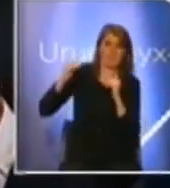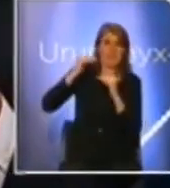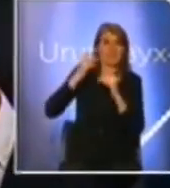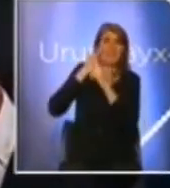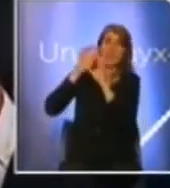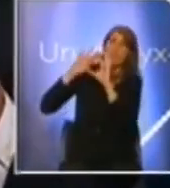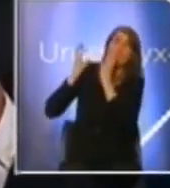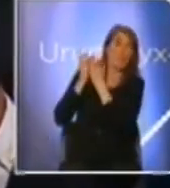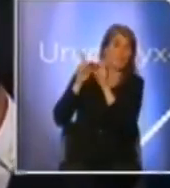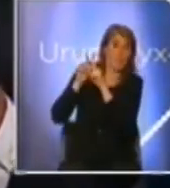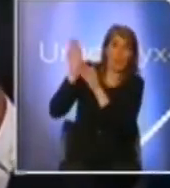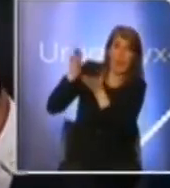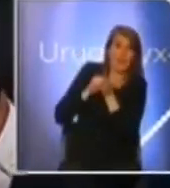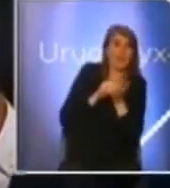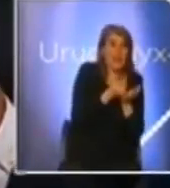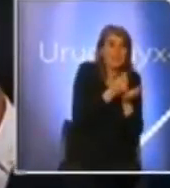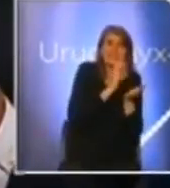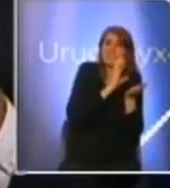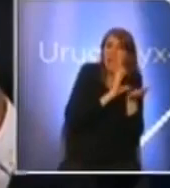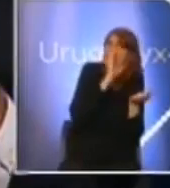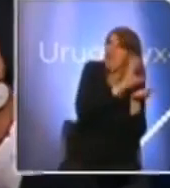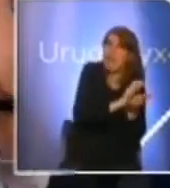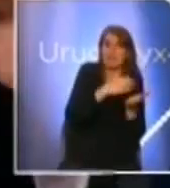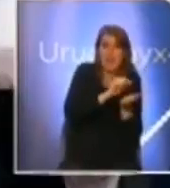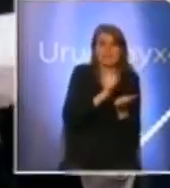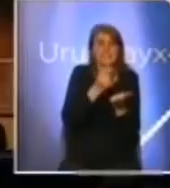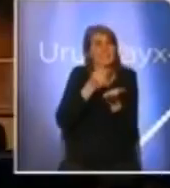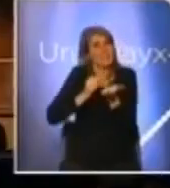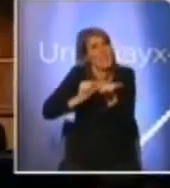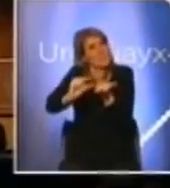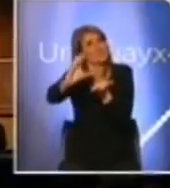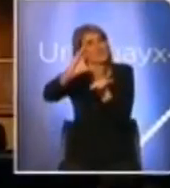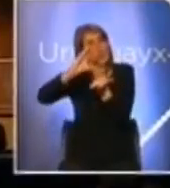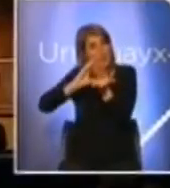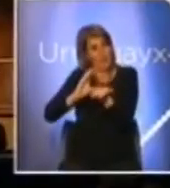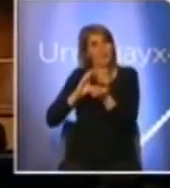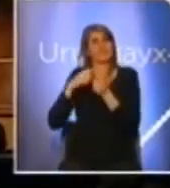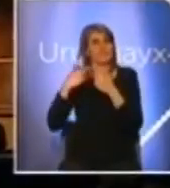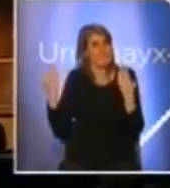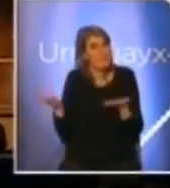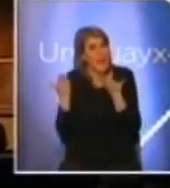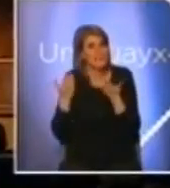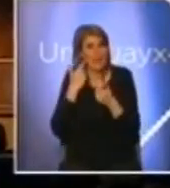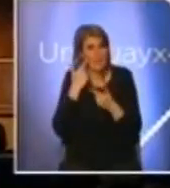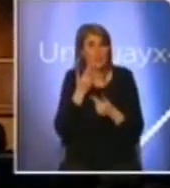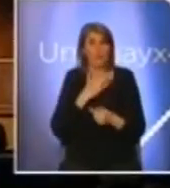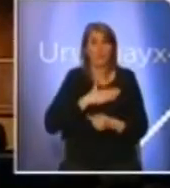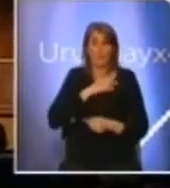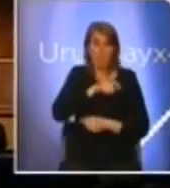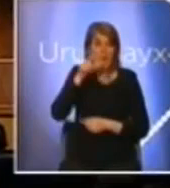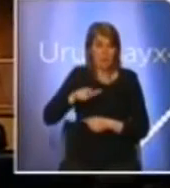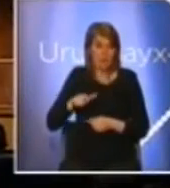nivel del capital de riesgo, al nivel de la inversión. Desde el punto de vista de lo que tiene que ver con el capital humano,